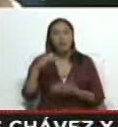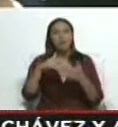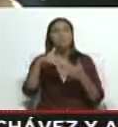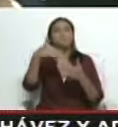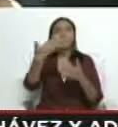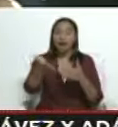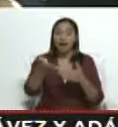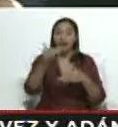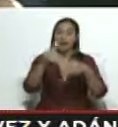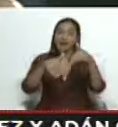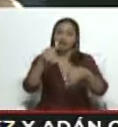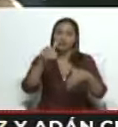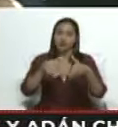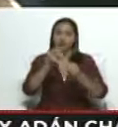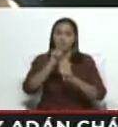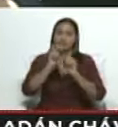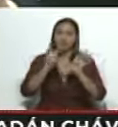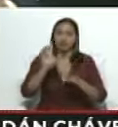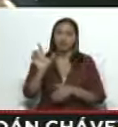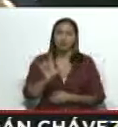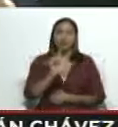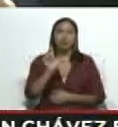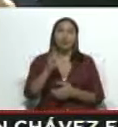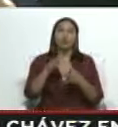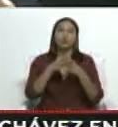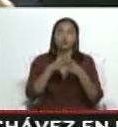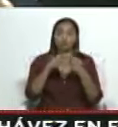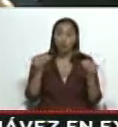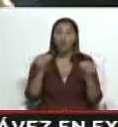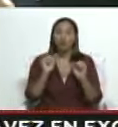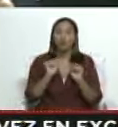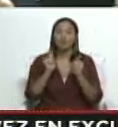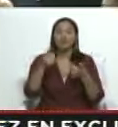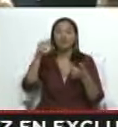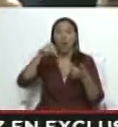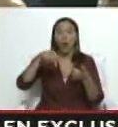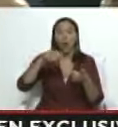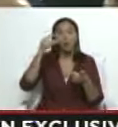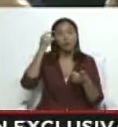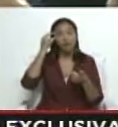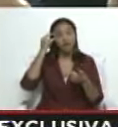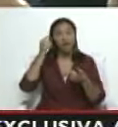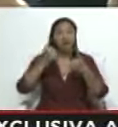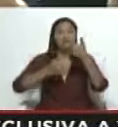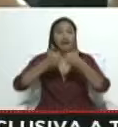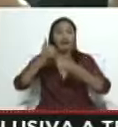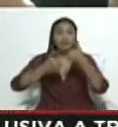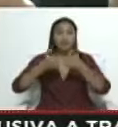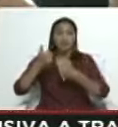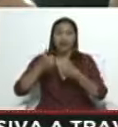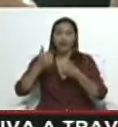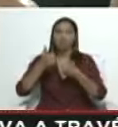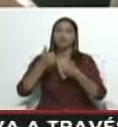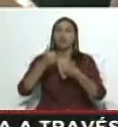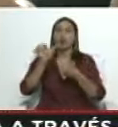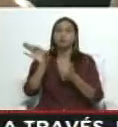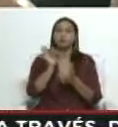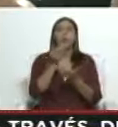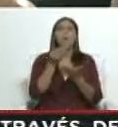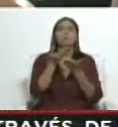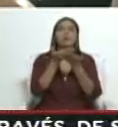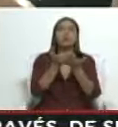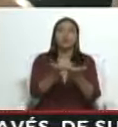Consejo Nacional Electoral ha iniciado todo este proceso de postulaciones desde el día de hoy y está previsto que se realice hasta el día 25 de marzo.